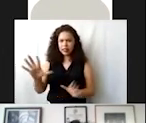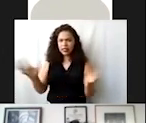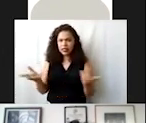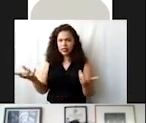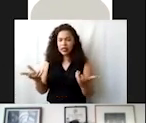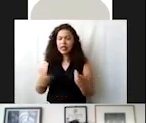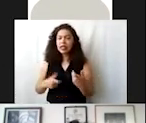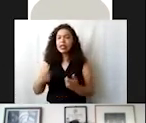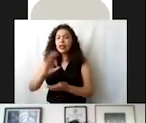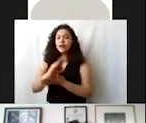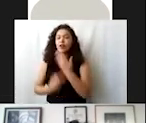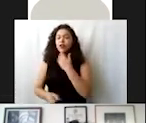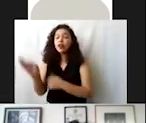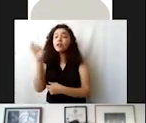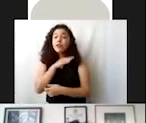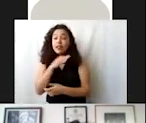simuladas, ¿sí?